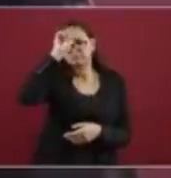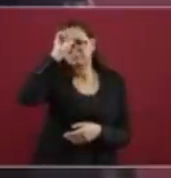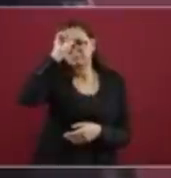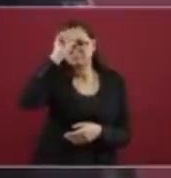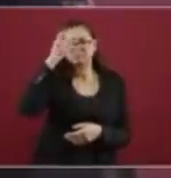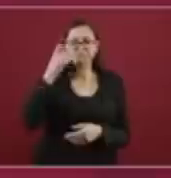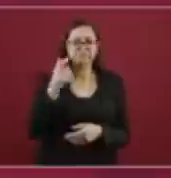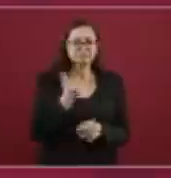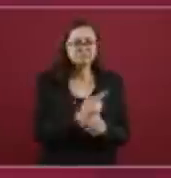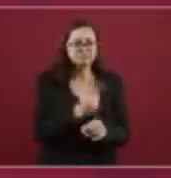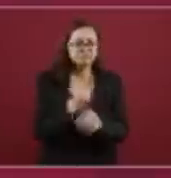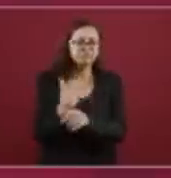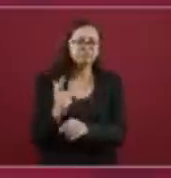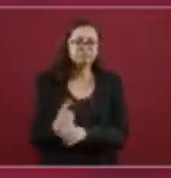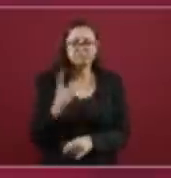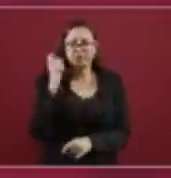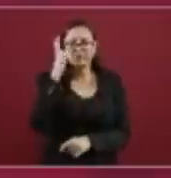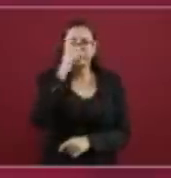identificarlos.